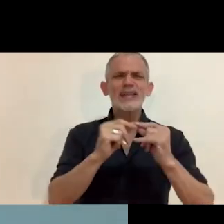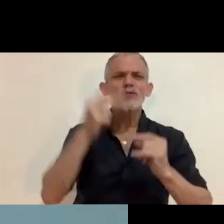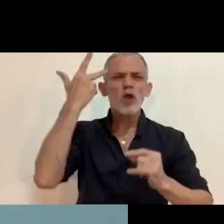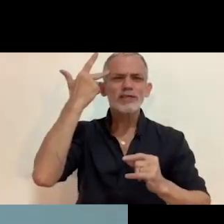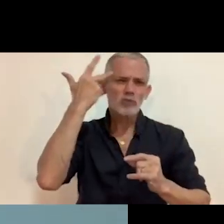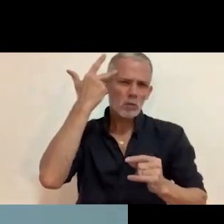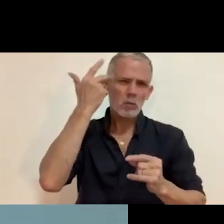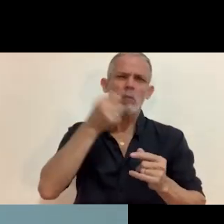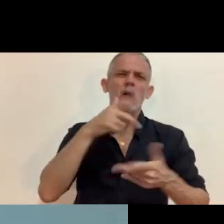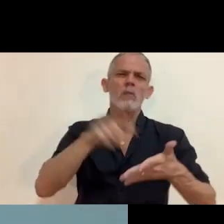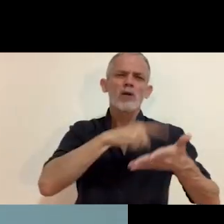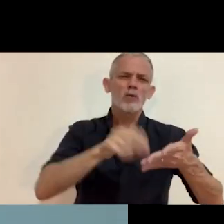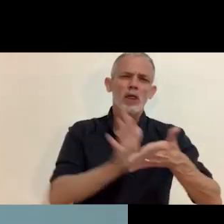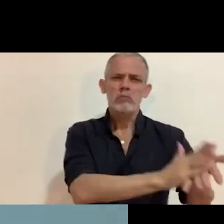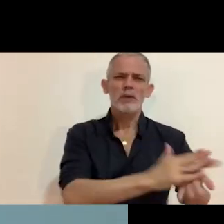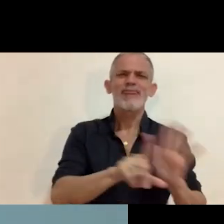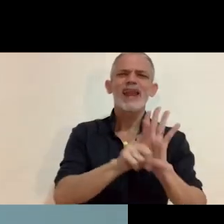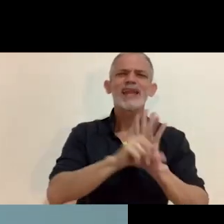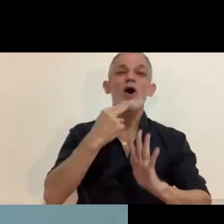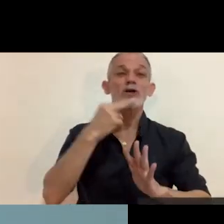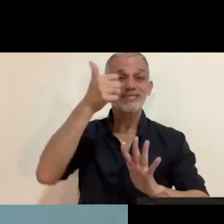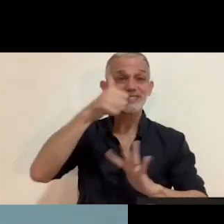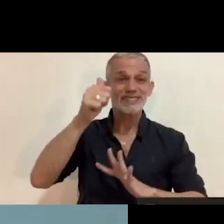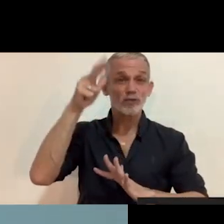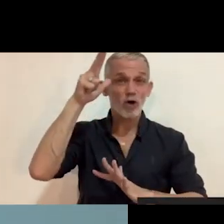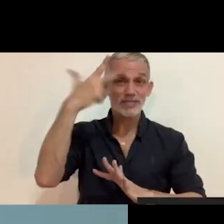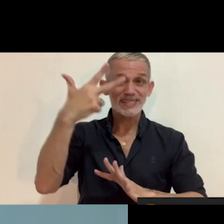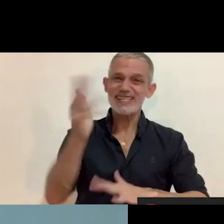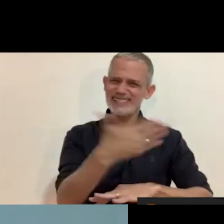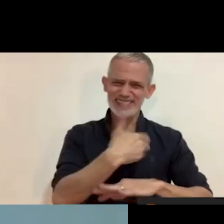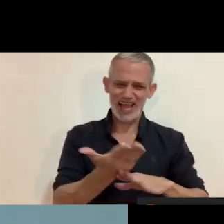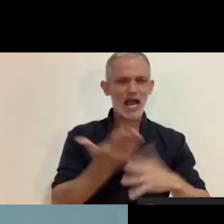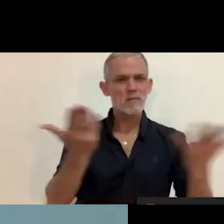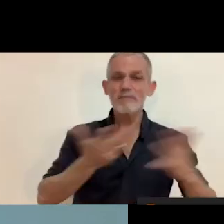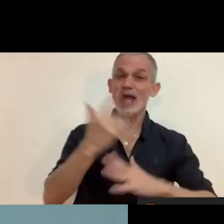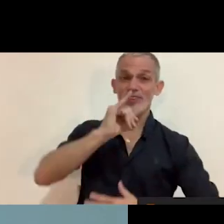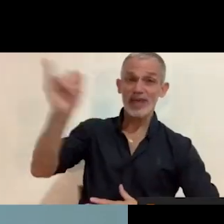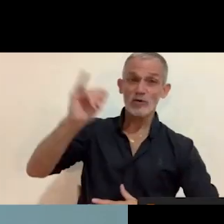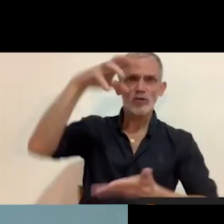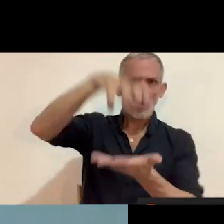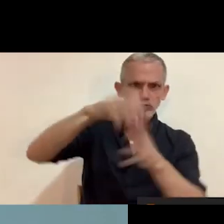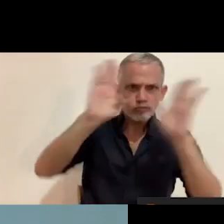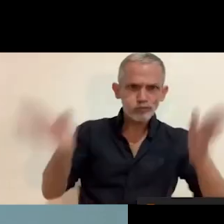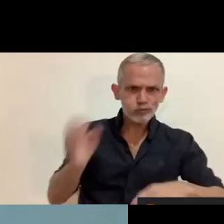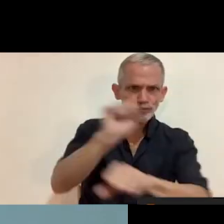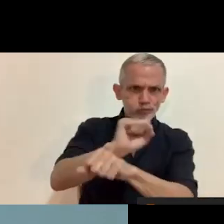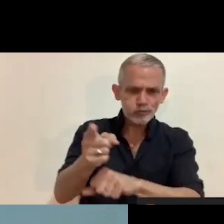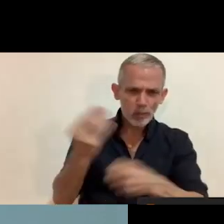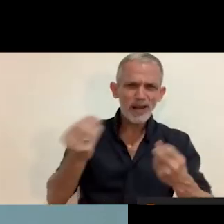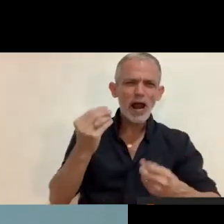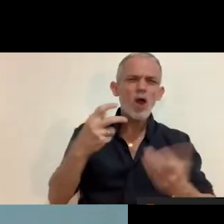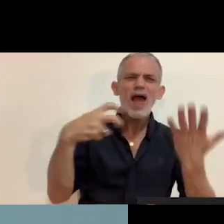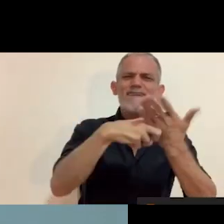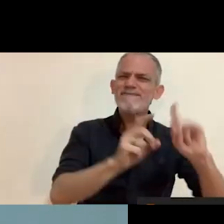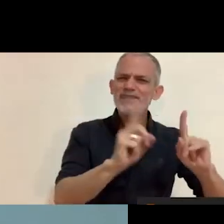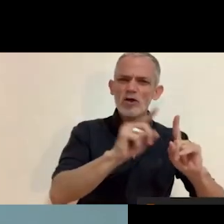derogamos, lo sacamos de la ley 11683, y hacemos una denuncia en sede penal, incluso ni siquiera el fisco,